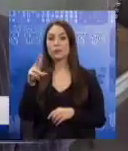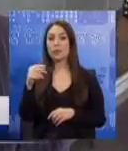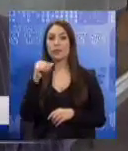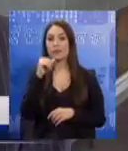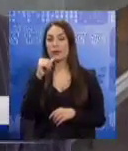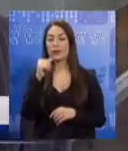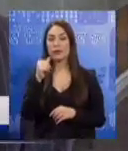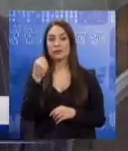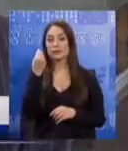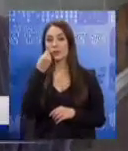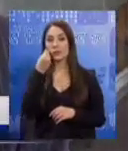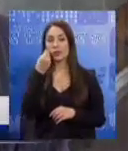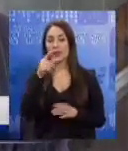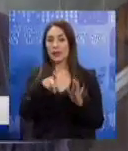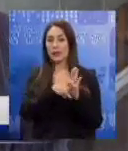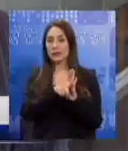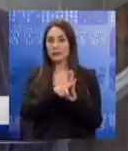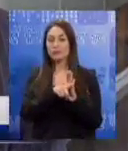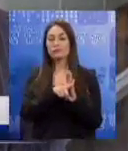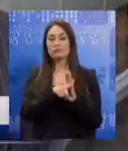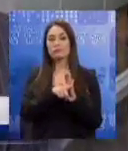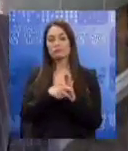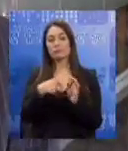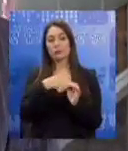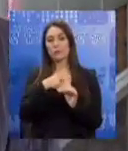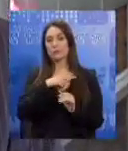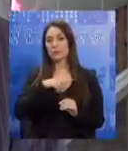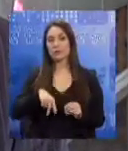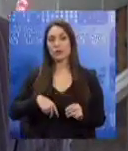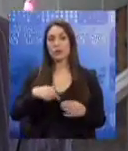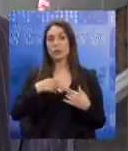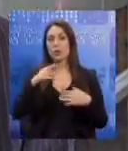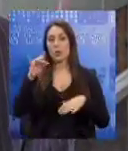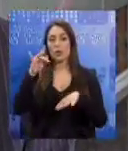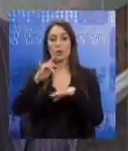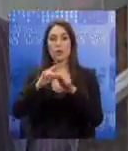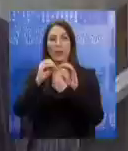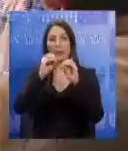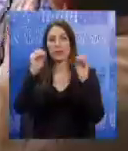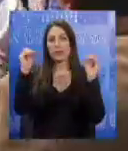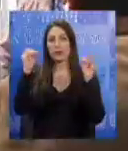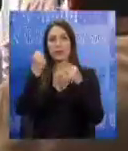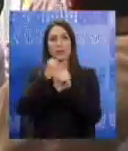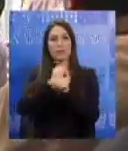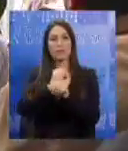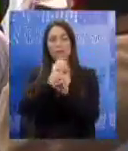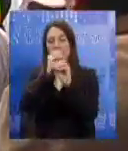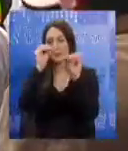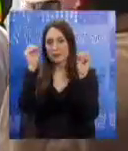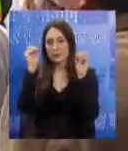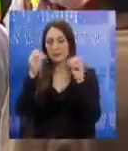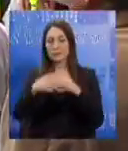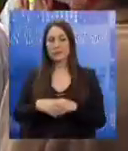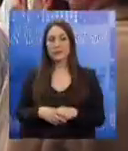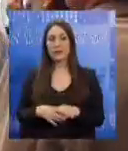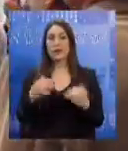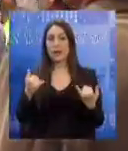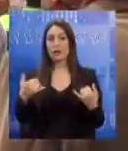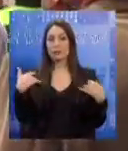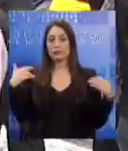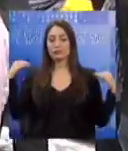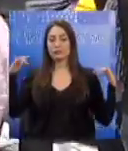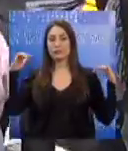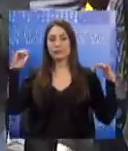su inconformidad con el proyecto de ley, yo personalmente no voy a mover un dedo para defenderlos. Los militares en servicio pasivo efectuaron un plantón